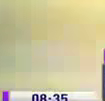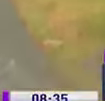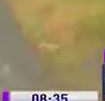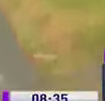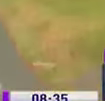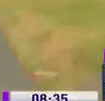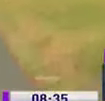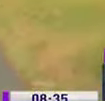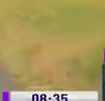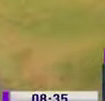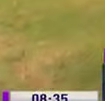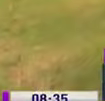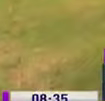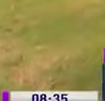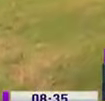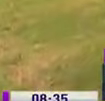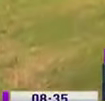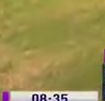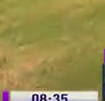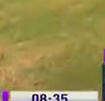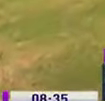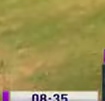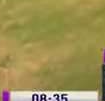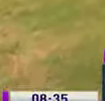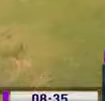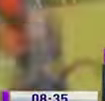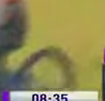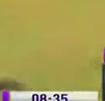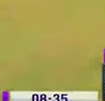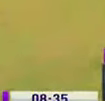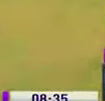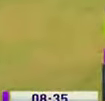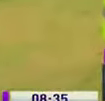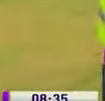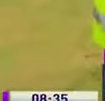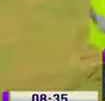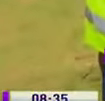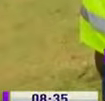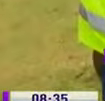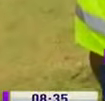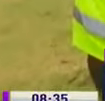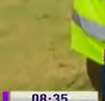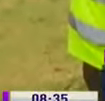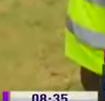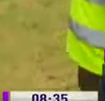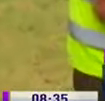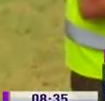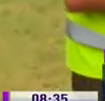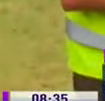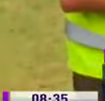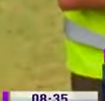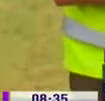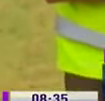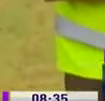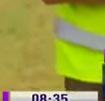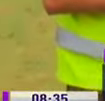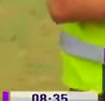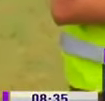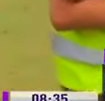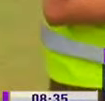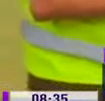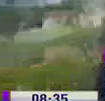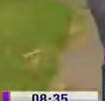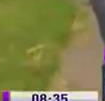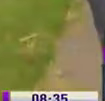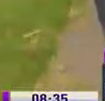comer. ¿Qué raza es del pez? ¡Oh, no! Es cabeza de león. ¿Ah? ¿Qué raza es del pez? Es conejo. ¡Ah! Conejo. ¡Vea, chicatos!